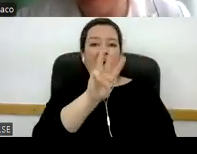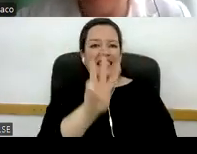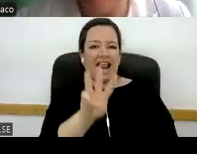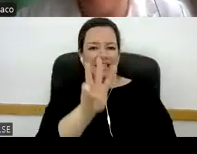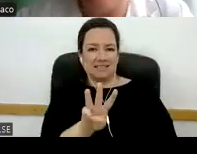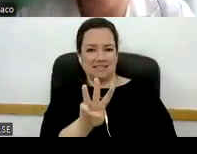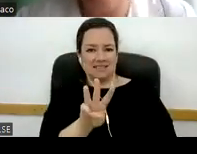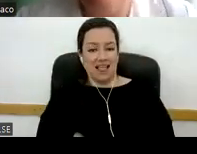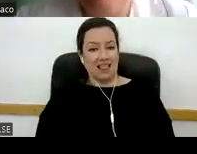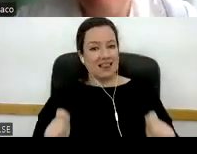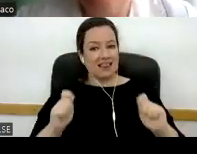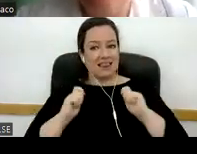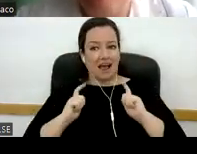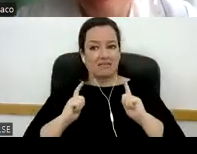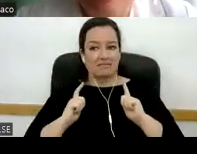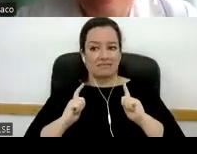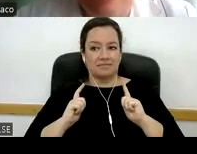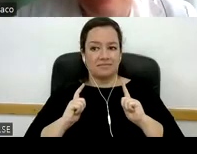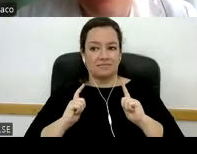actuaba tanto sobre la